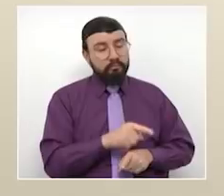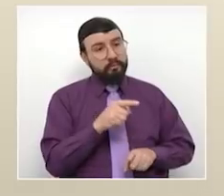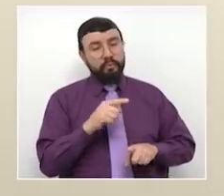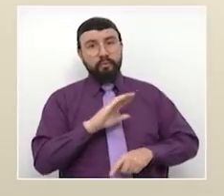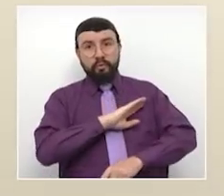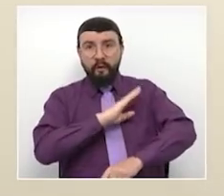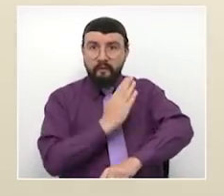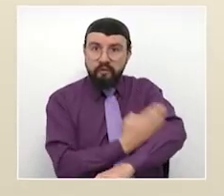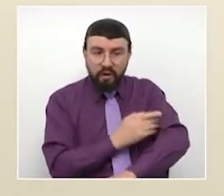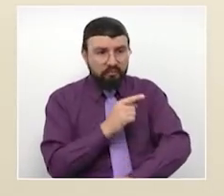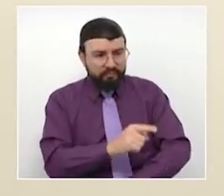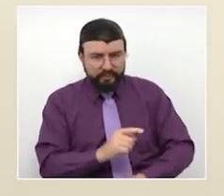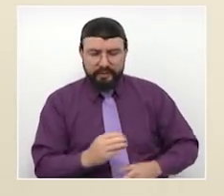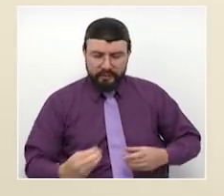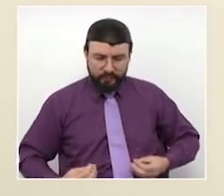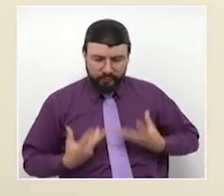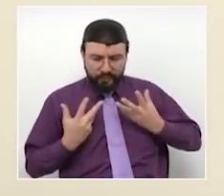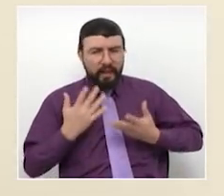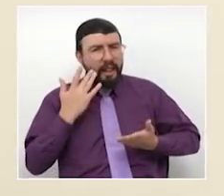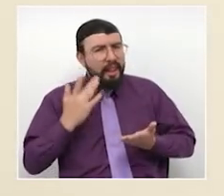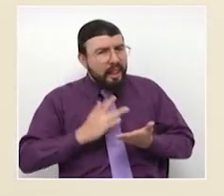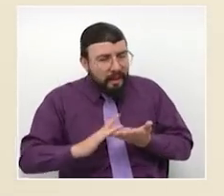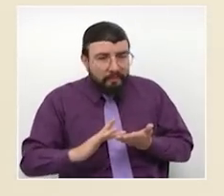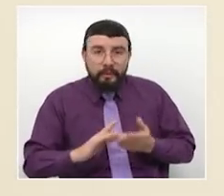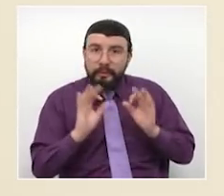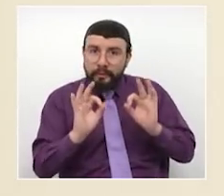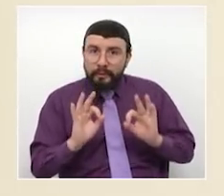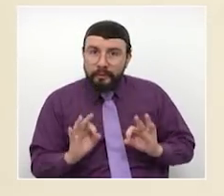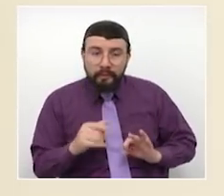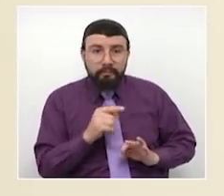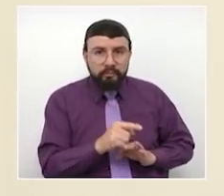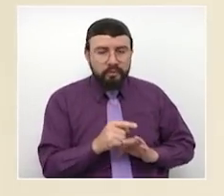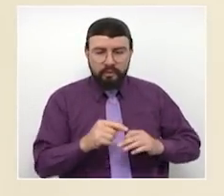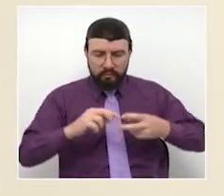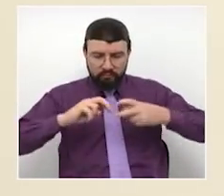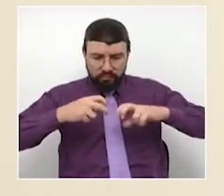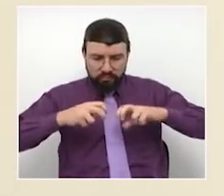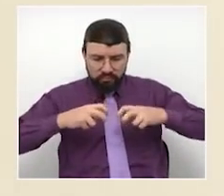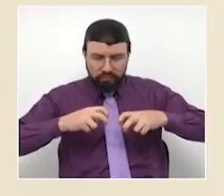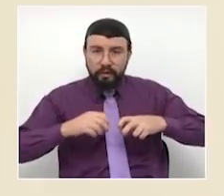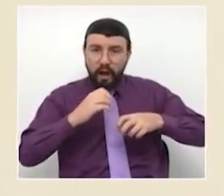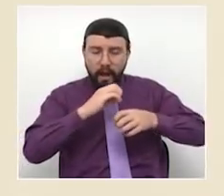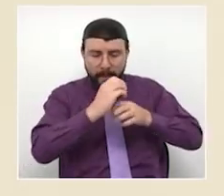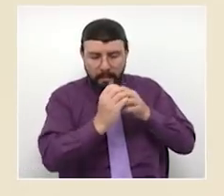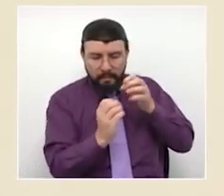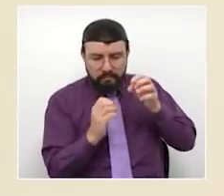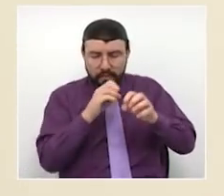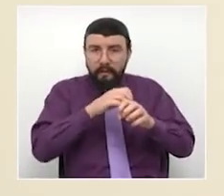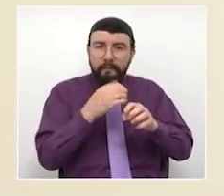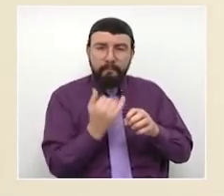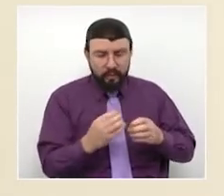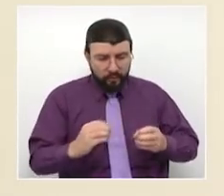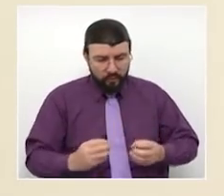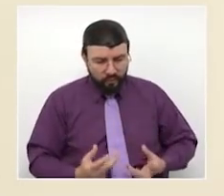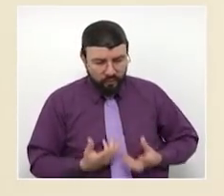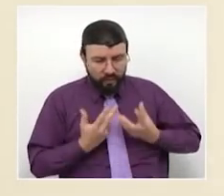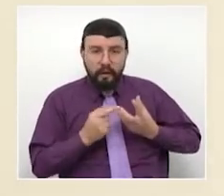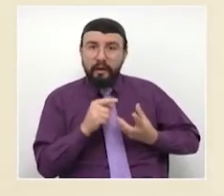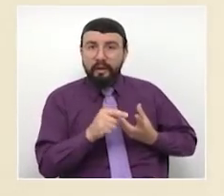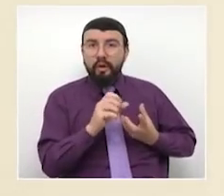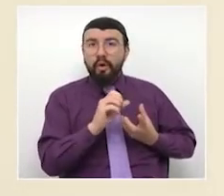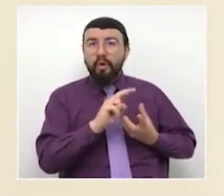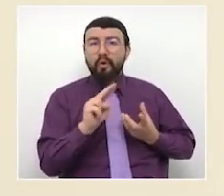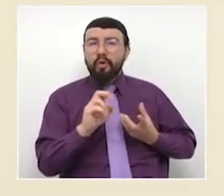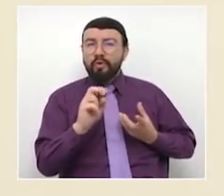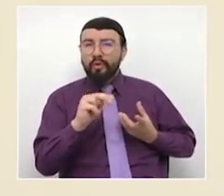poder desinfectante. Indirectamente reacciona con compuestos moleculares del organismo, formando productos denominados